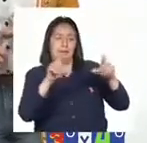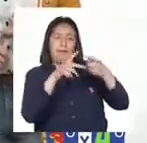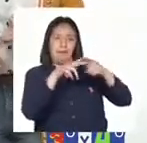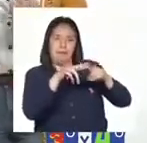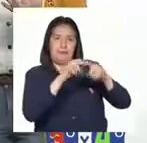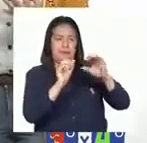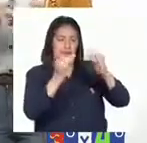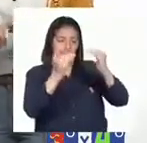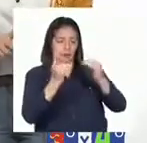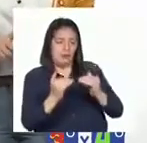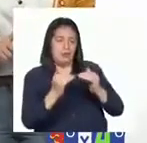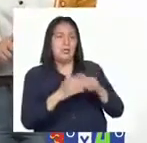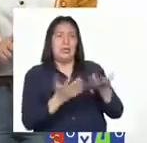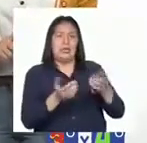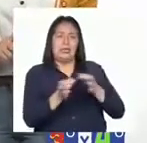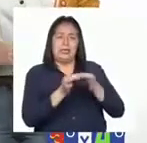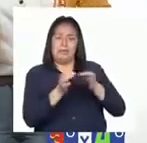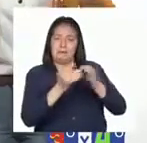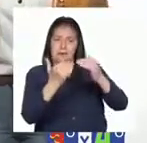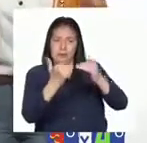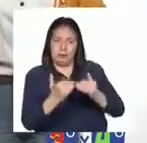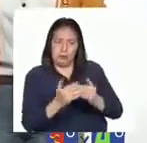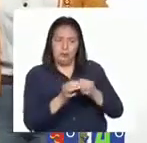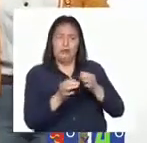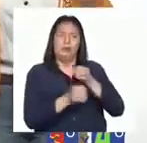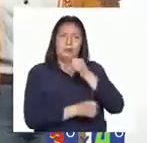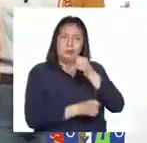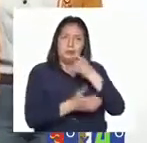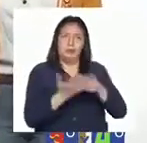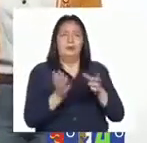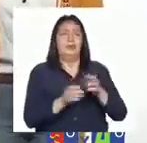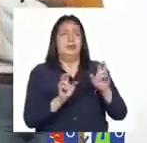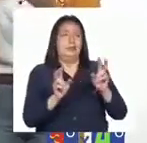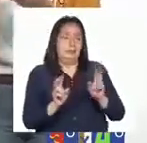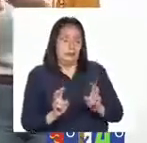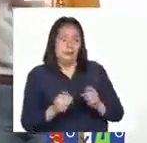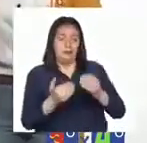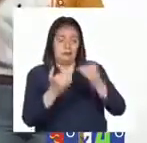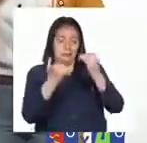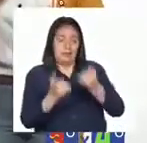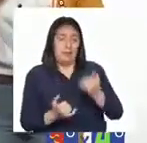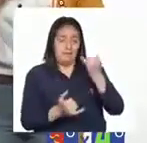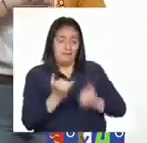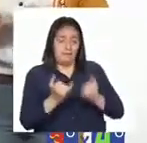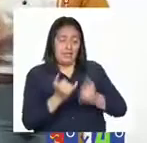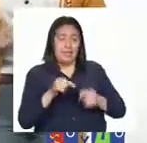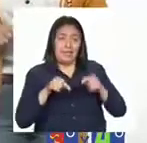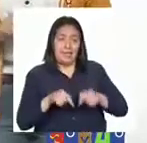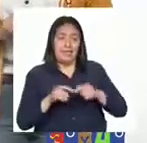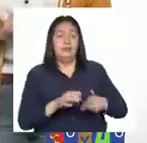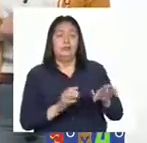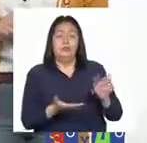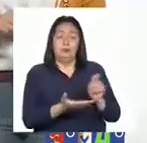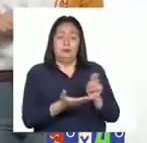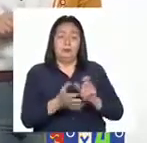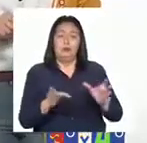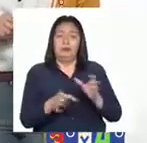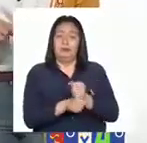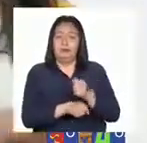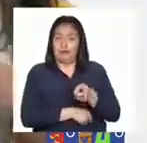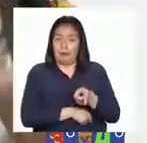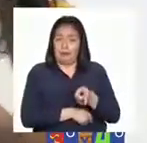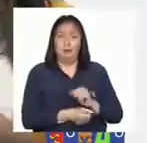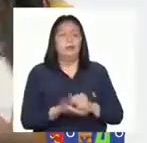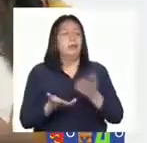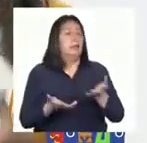inicio o entrada, el cuerpo del reportaje, es decir, nuestro texto, y el párrafo final donde escribiremos nuestras